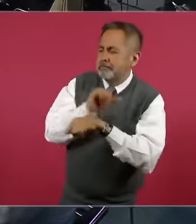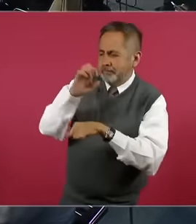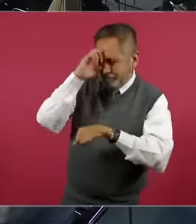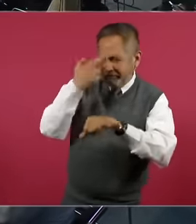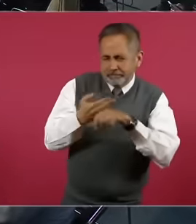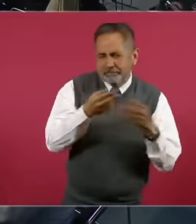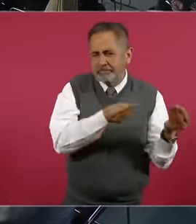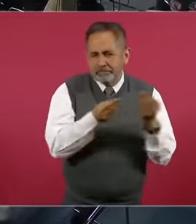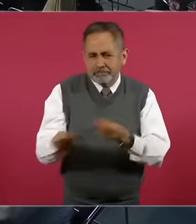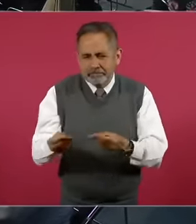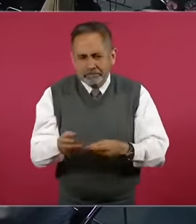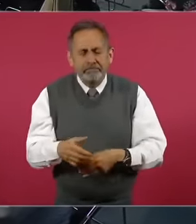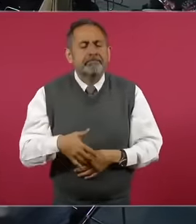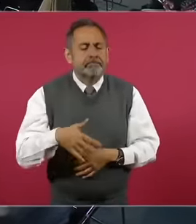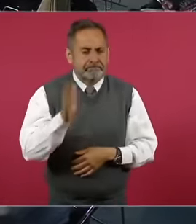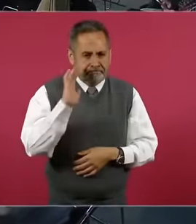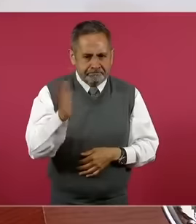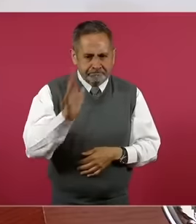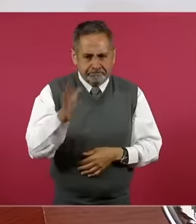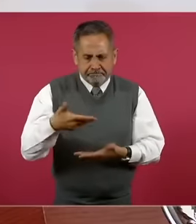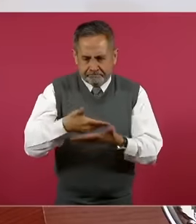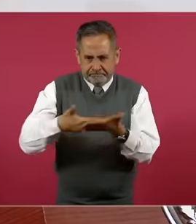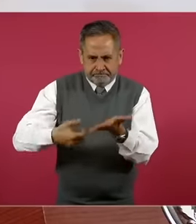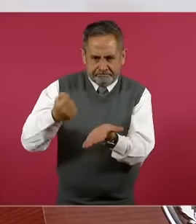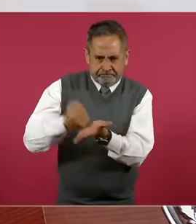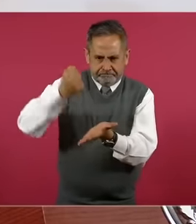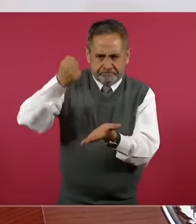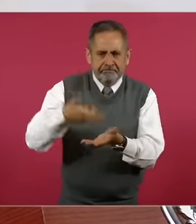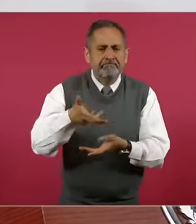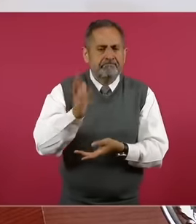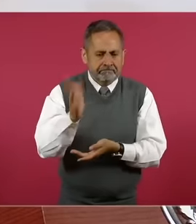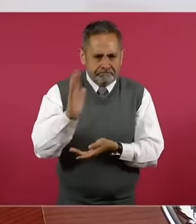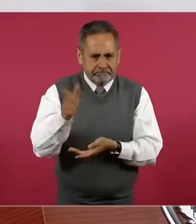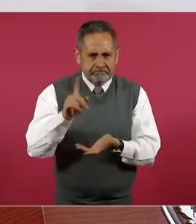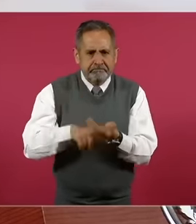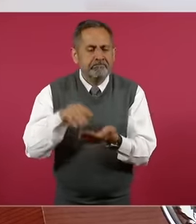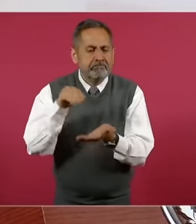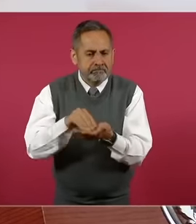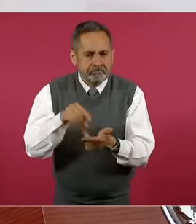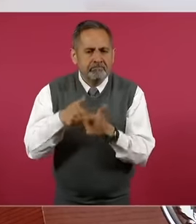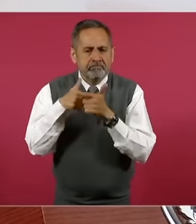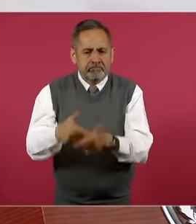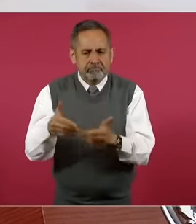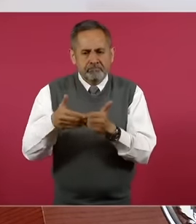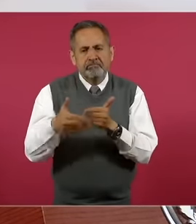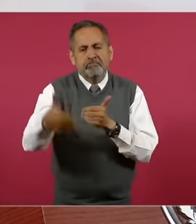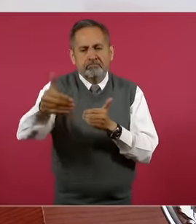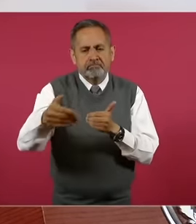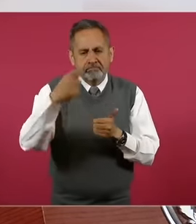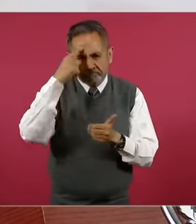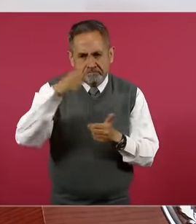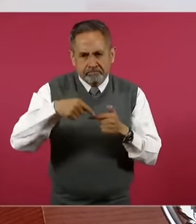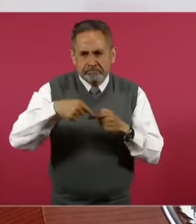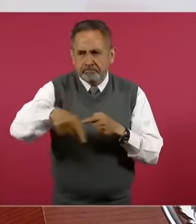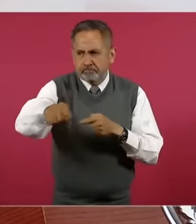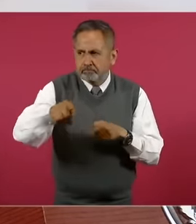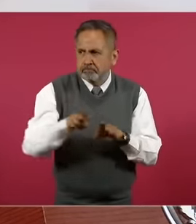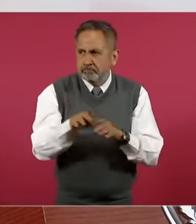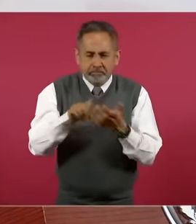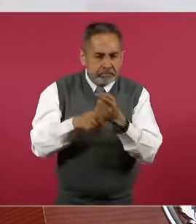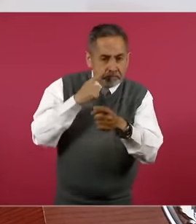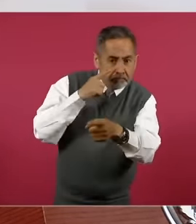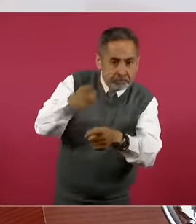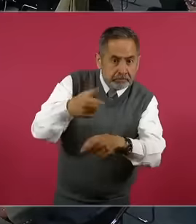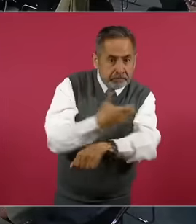está el decreto para que continúe ahí para mire, aquí está